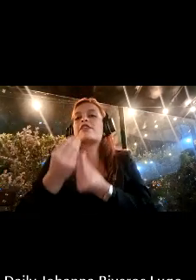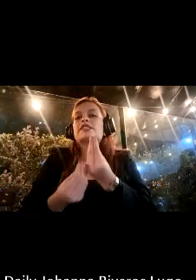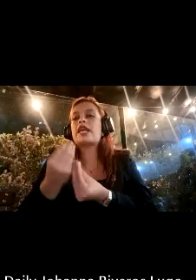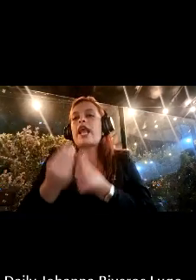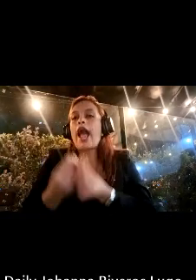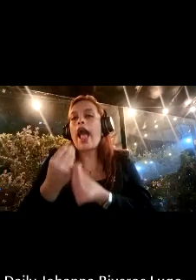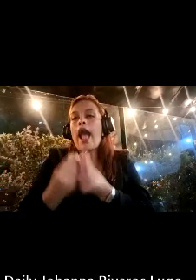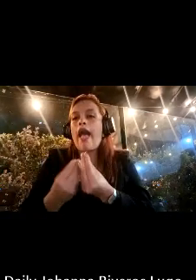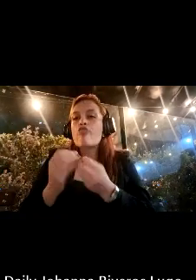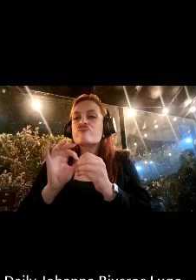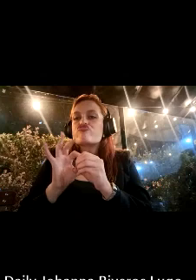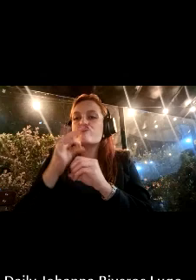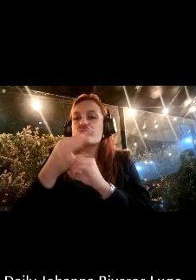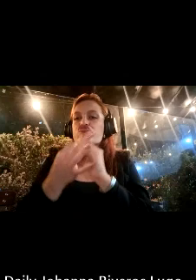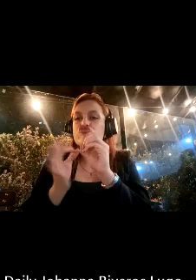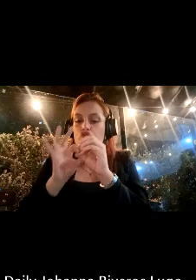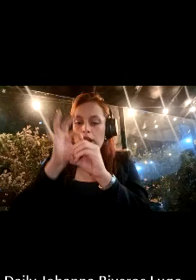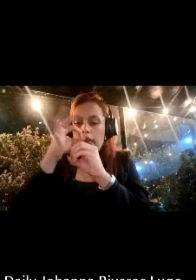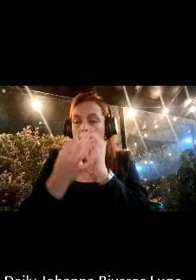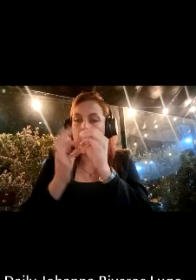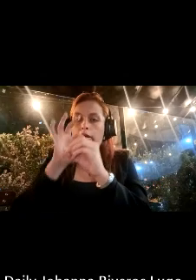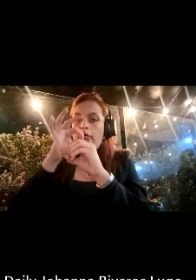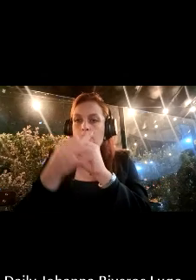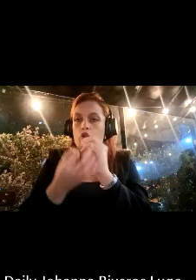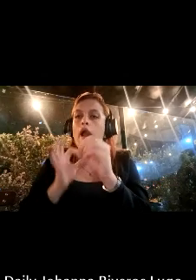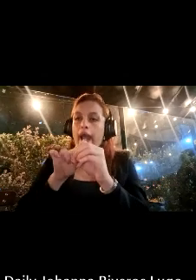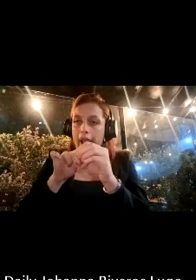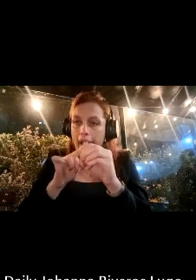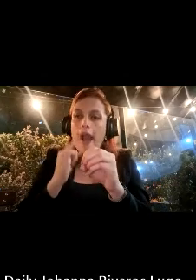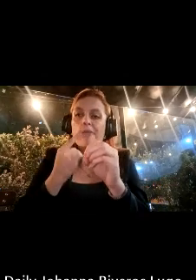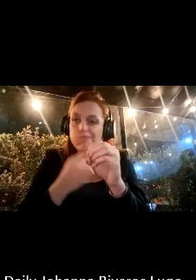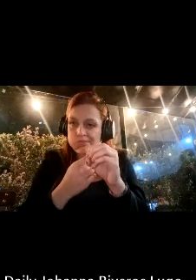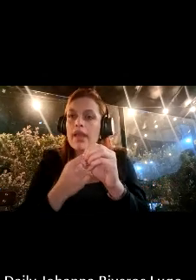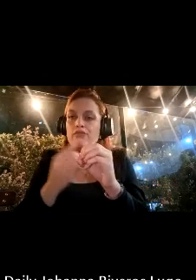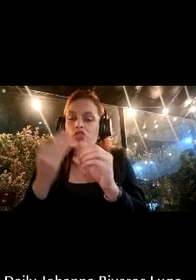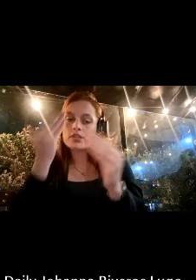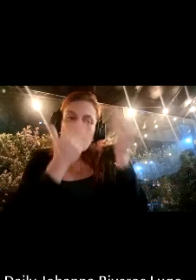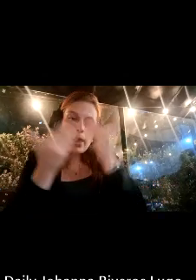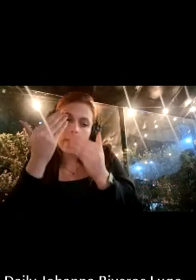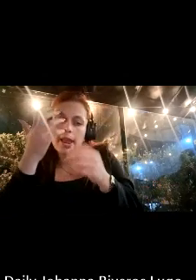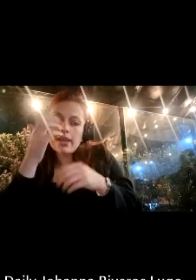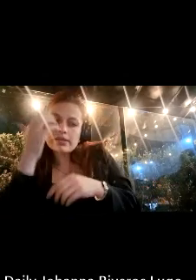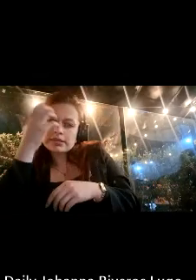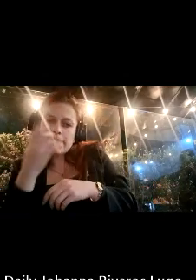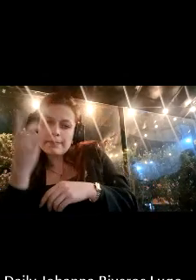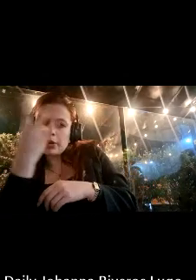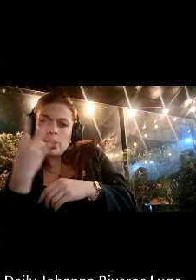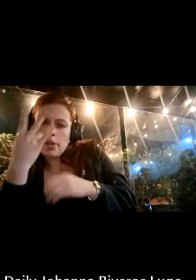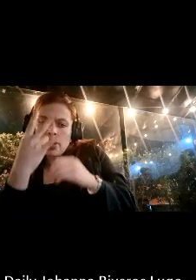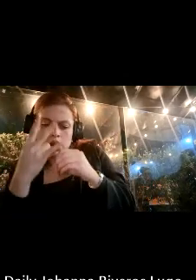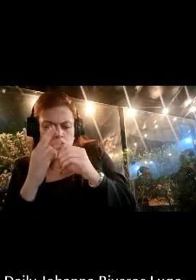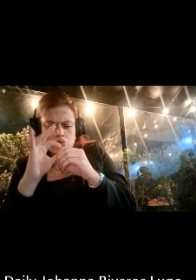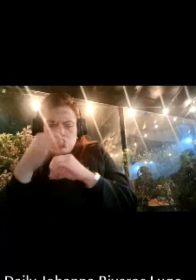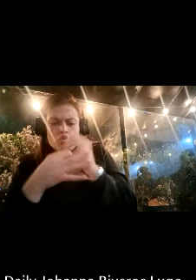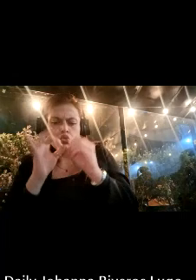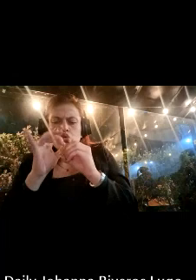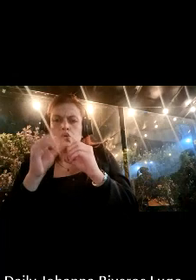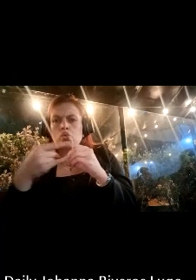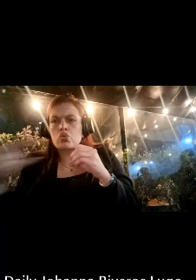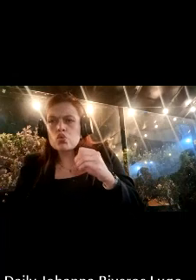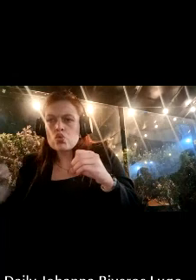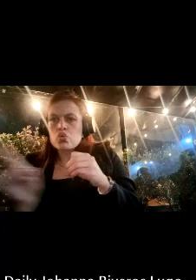Estudia el núcleo del átomo y las diferentes partículas que lo componen. Estudia la liberación de la energía radioactiva que